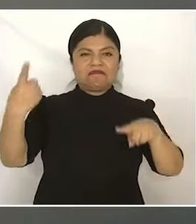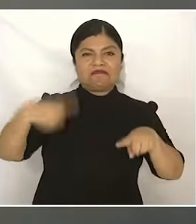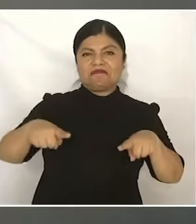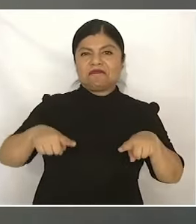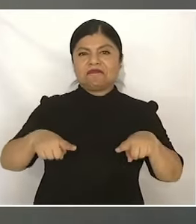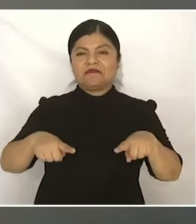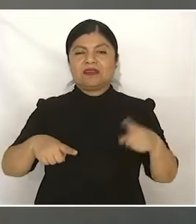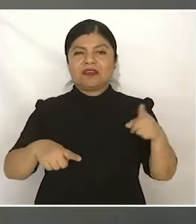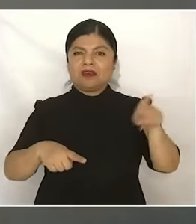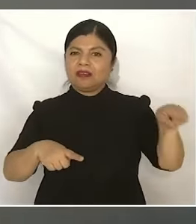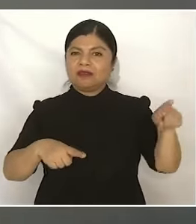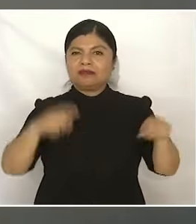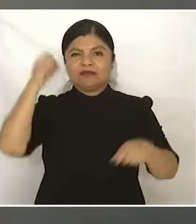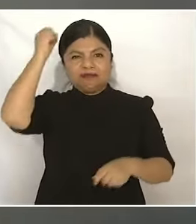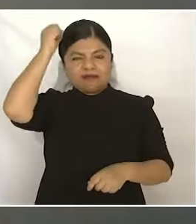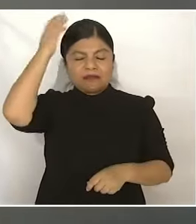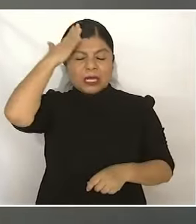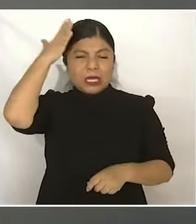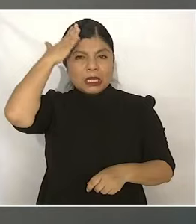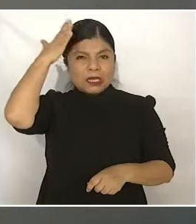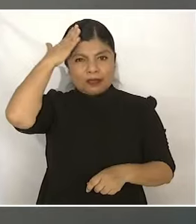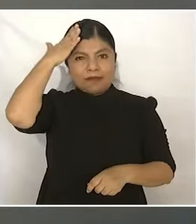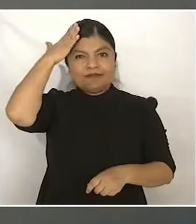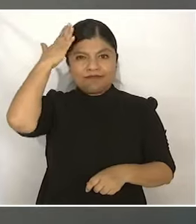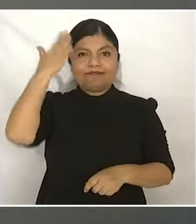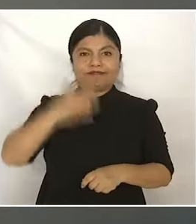era país de dos